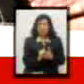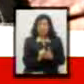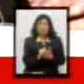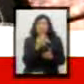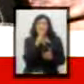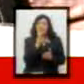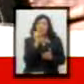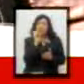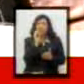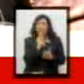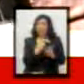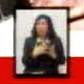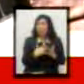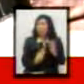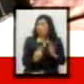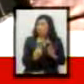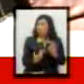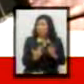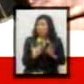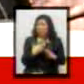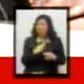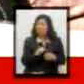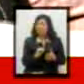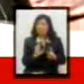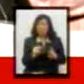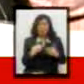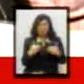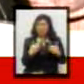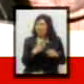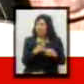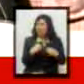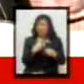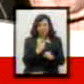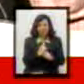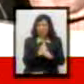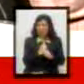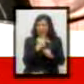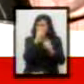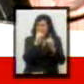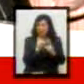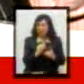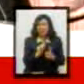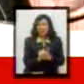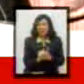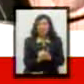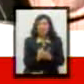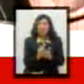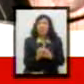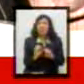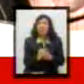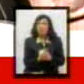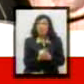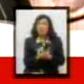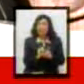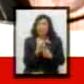mujeres de 12 13 14 años que tienen hijos y que no pueden acceder a un trabajo digno Qué ha hecho o